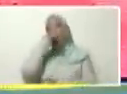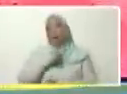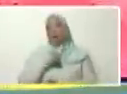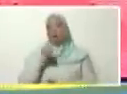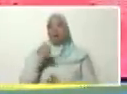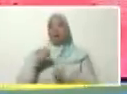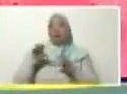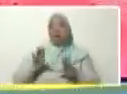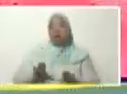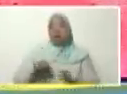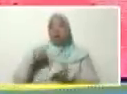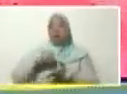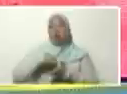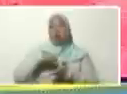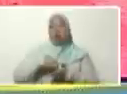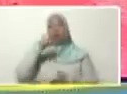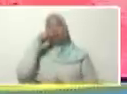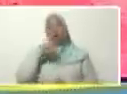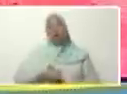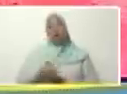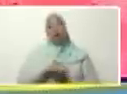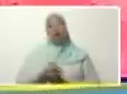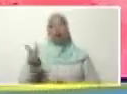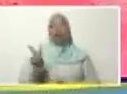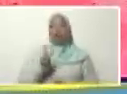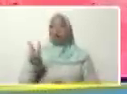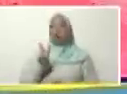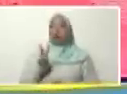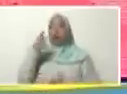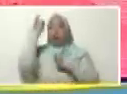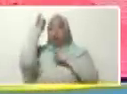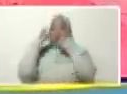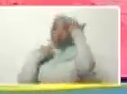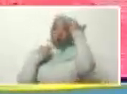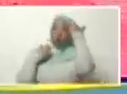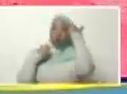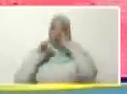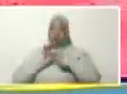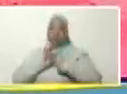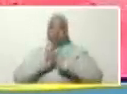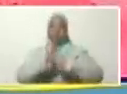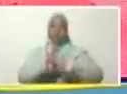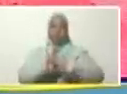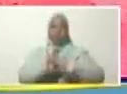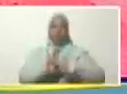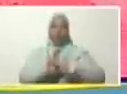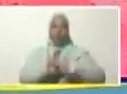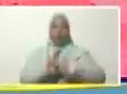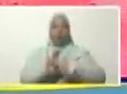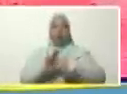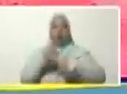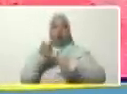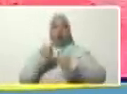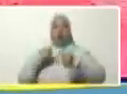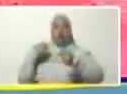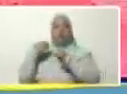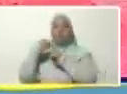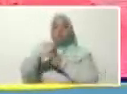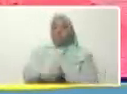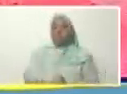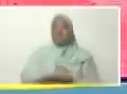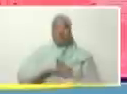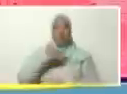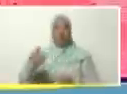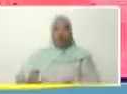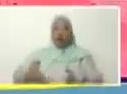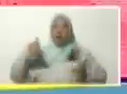Venezuela, pero el pueblo de Venezuela, con el comandante Chávez al frente, les dio la mamá de las lecciones